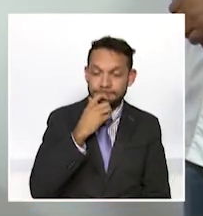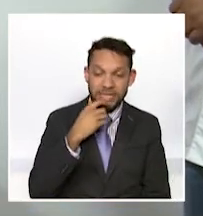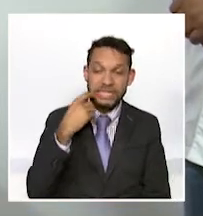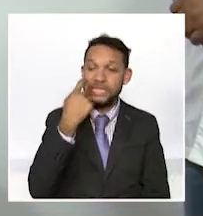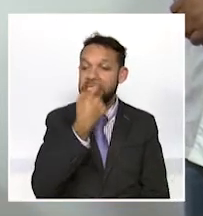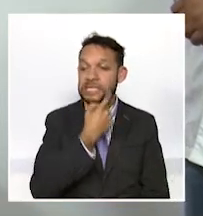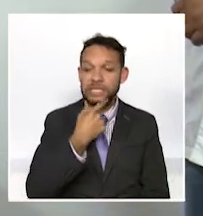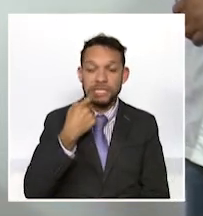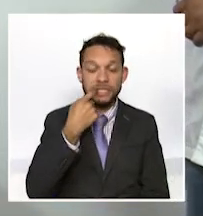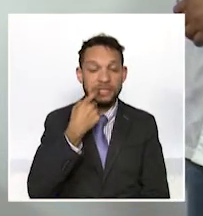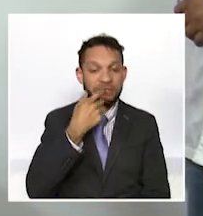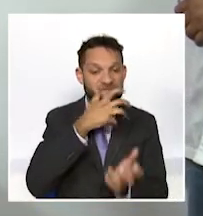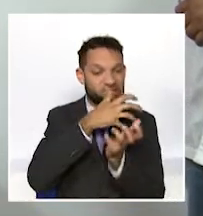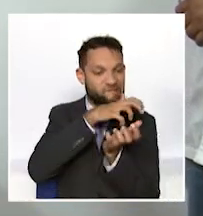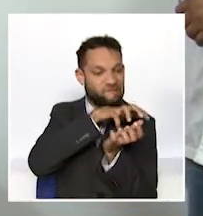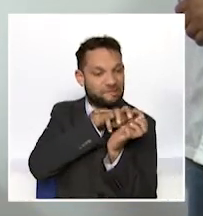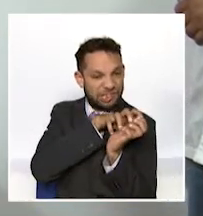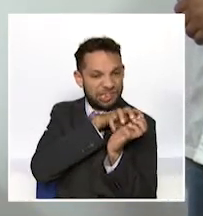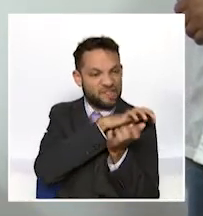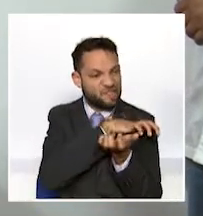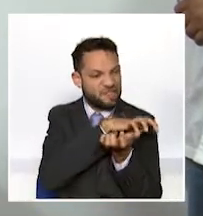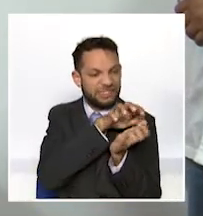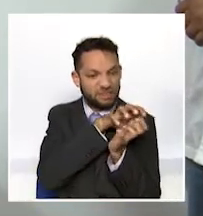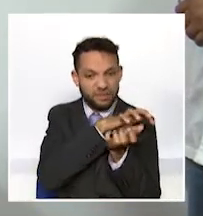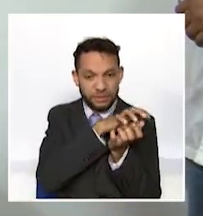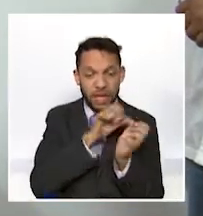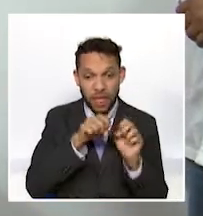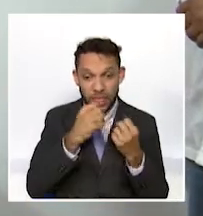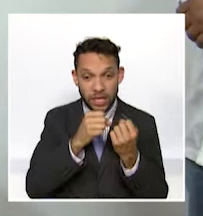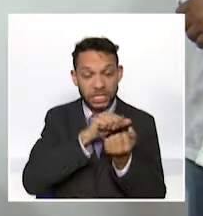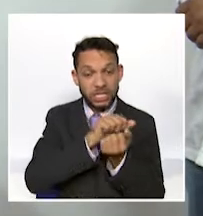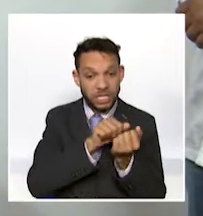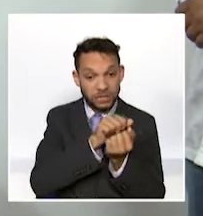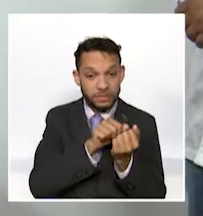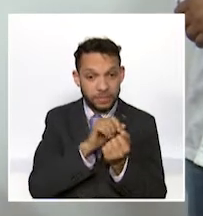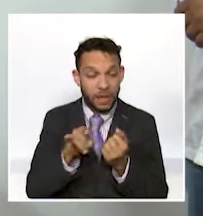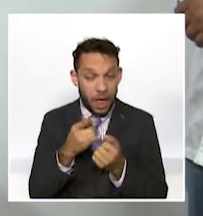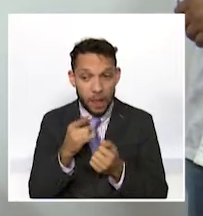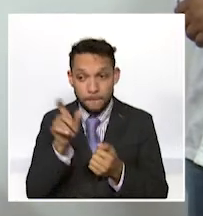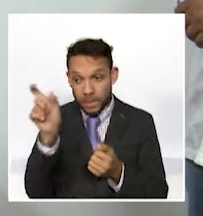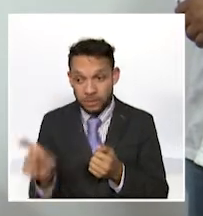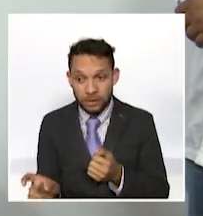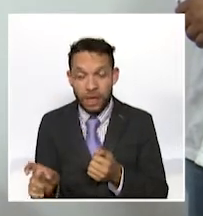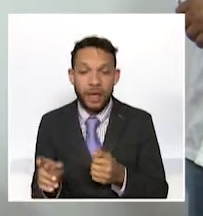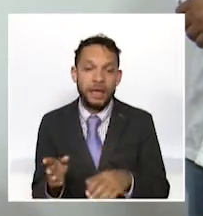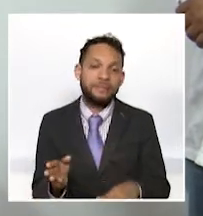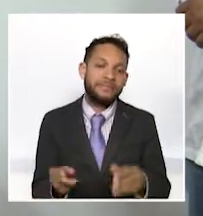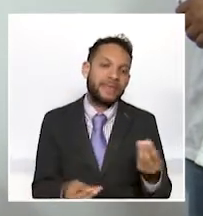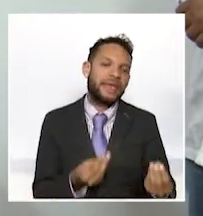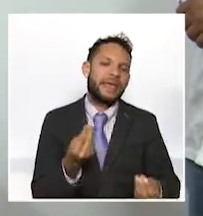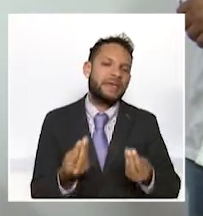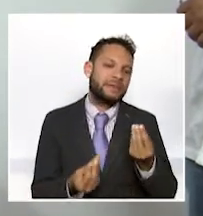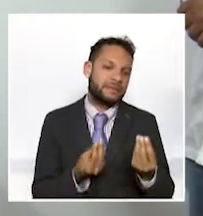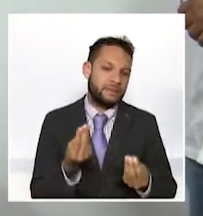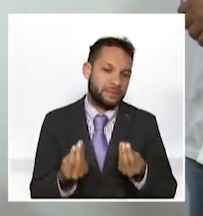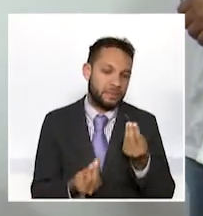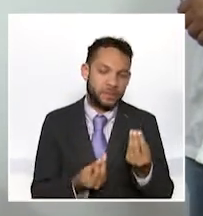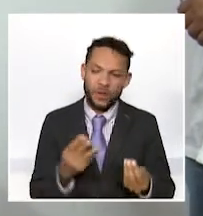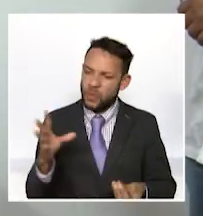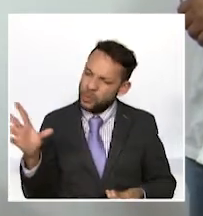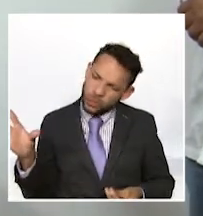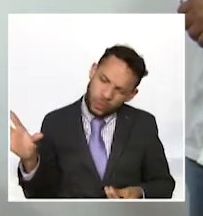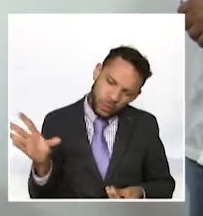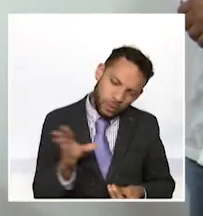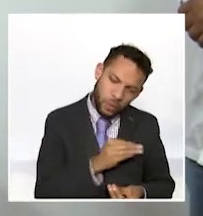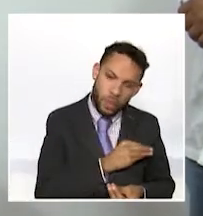yo los tenga torcidos hacia adelante, que yo tenga una mordida abierta como la tiene la paciente, sino que es toda esta parte